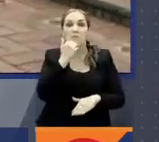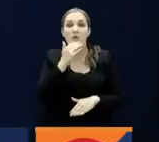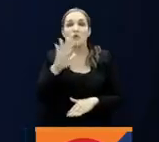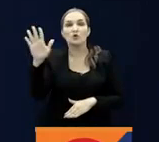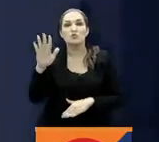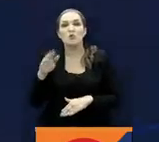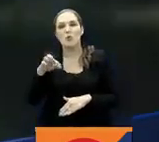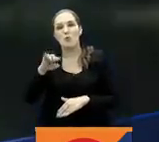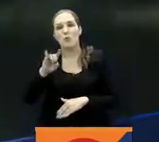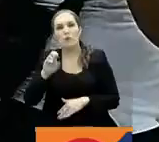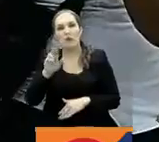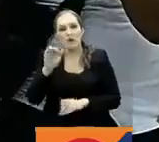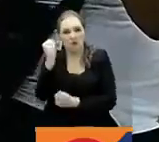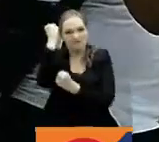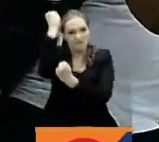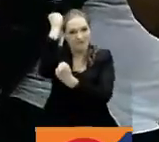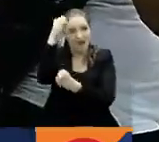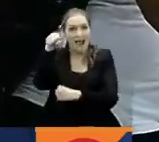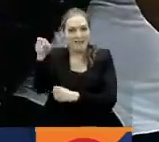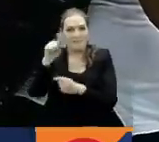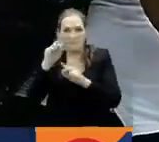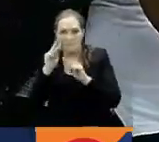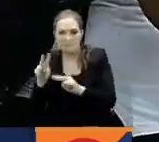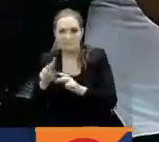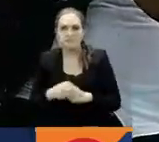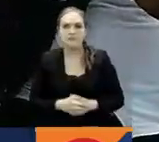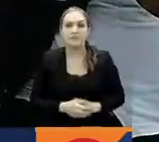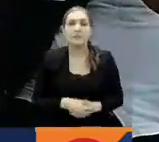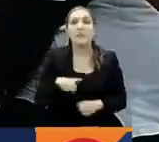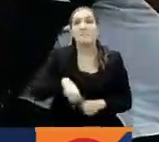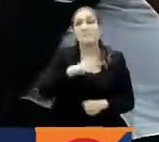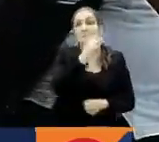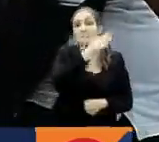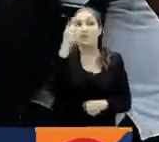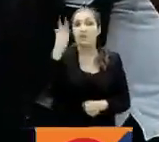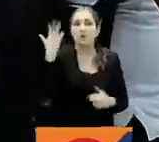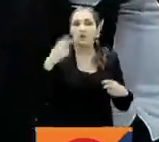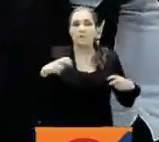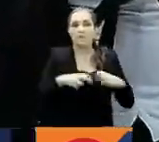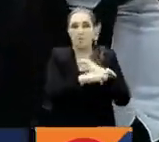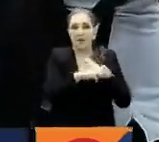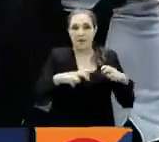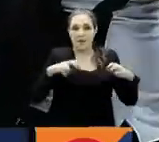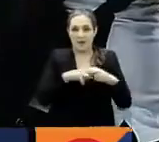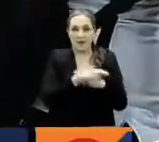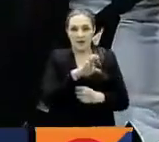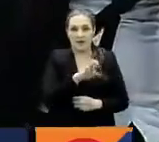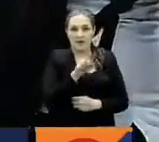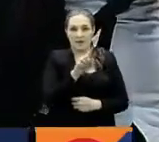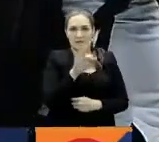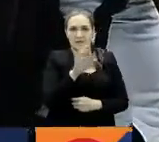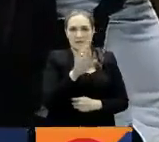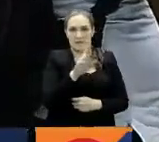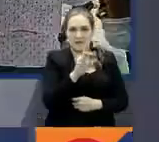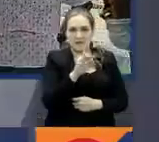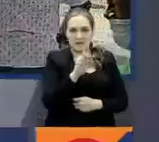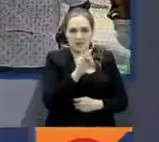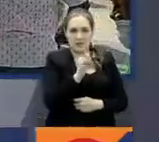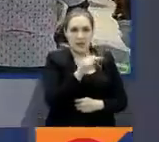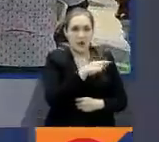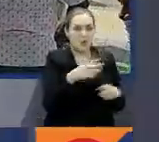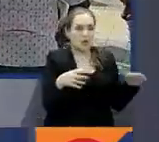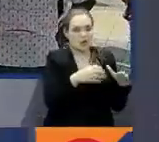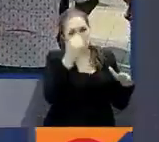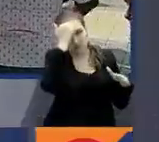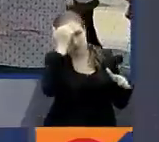Relleno. Desde el norte de Barranquilla, exactamente en el Parque Estercita Forero, docentes y miembros de las centrales obreras